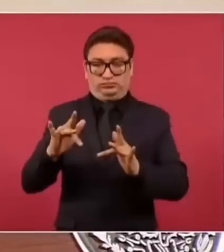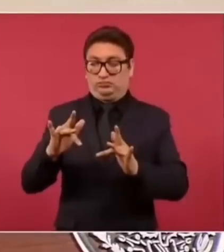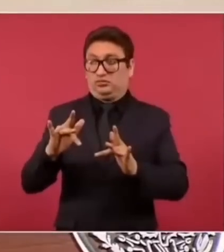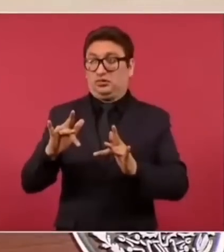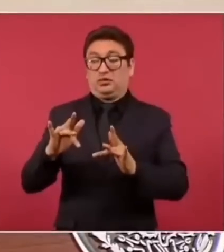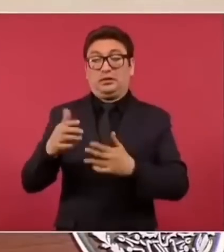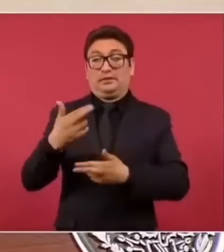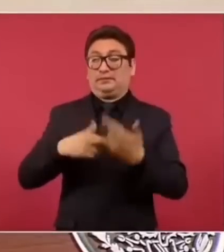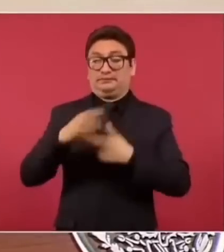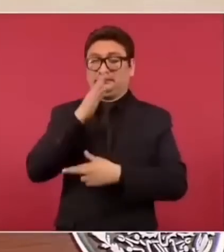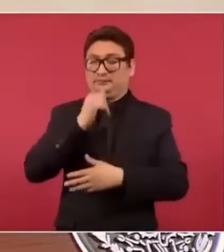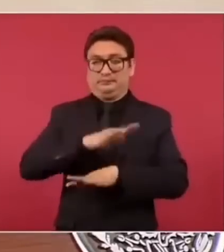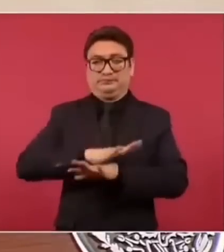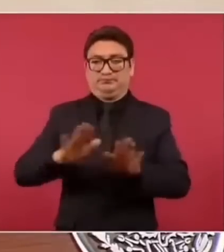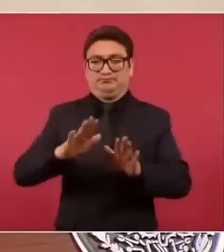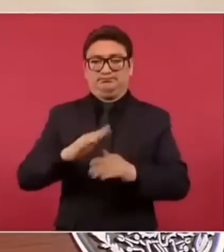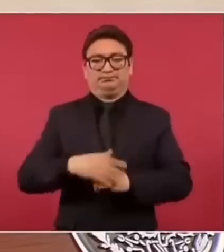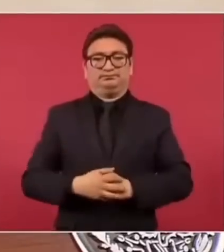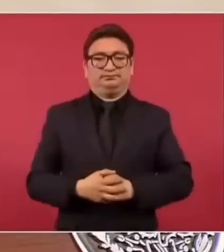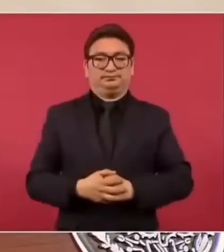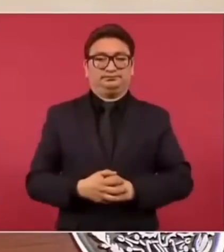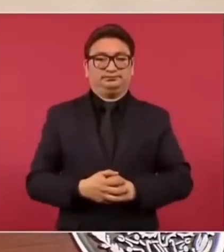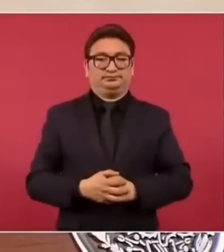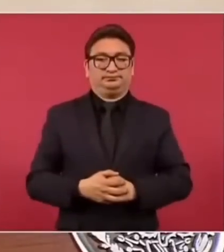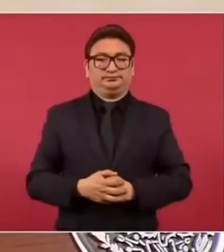irrevocable. Y ya